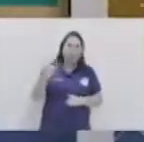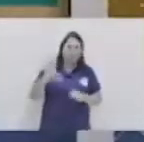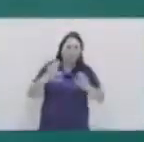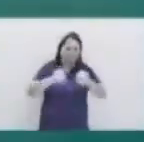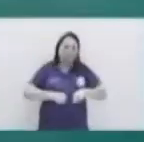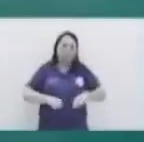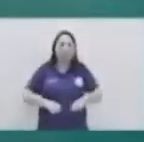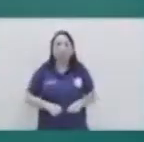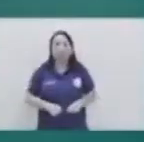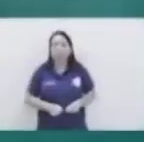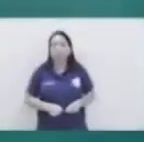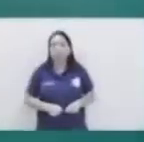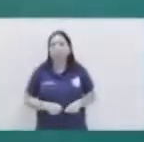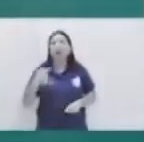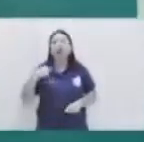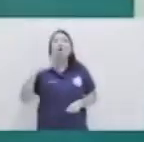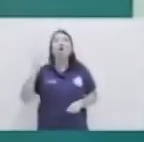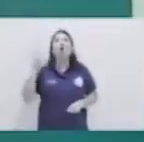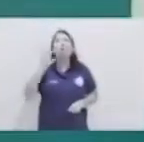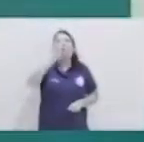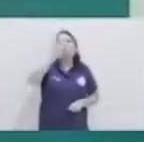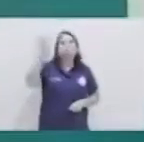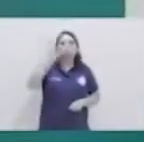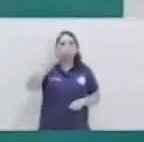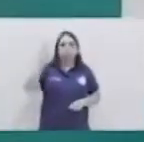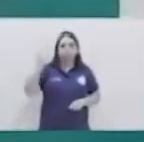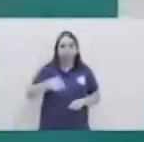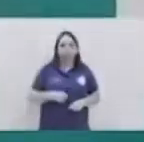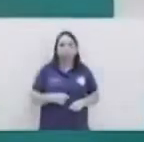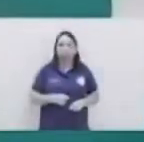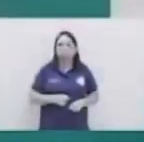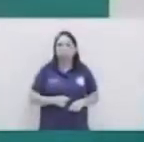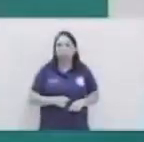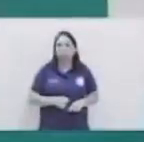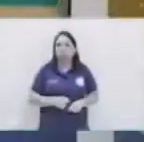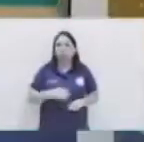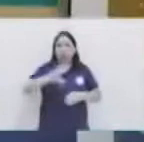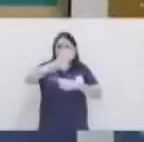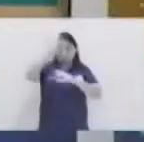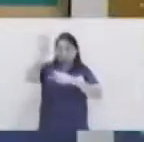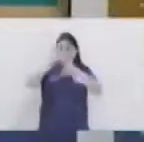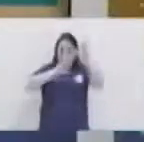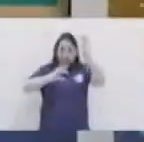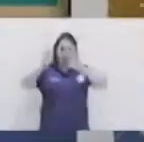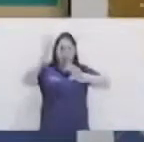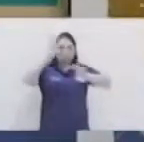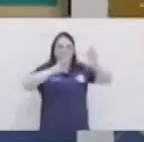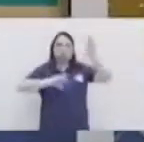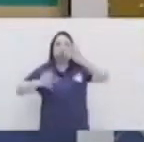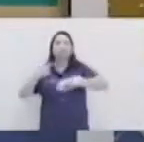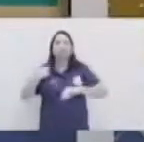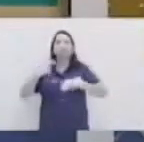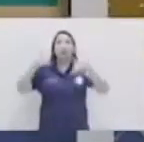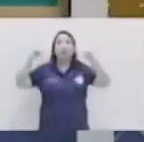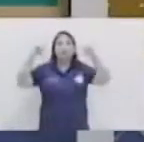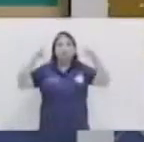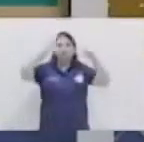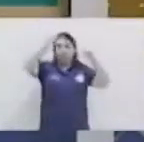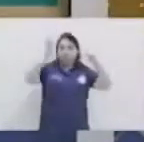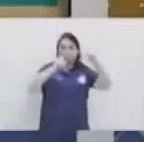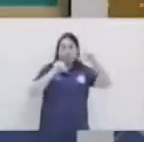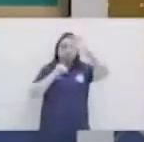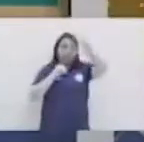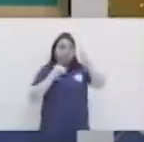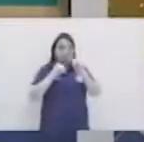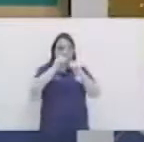es 1. Me quedaría entonces de la siguiente forma. Este signo menos me cambia todo lo que está dentro del paréntesis, por lo tanto,